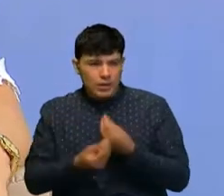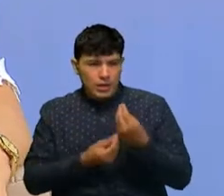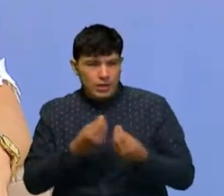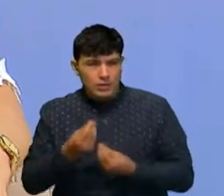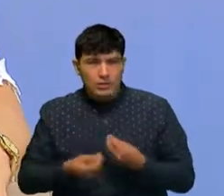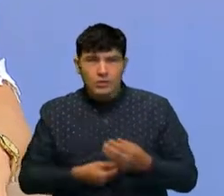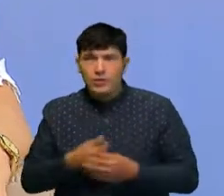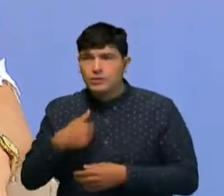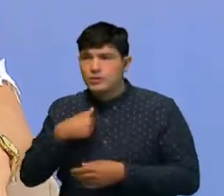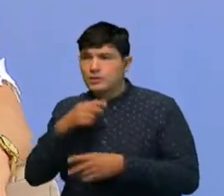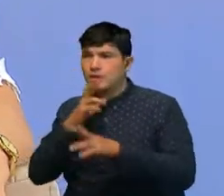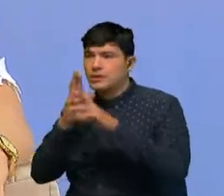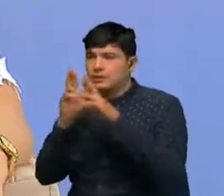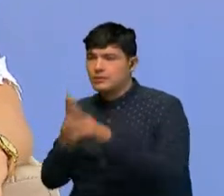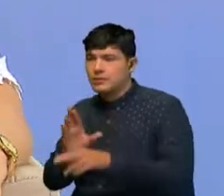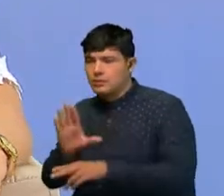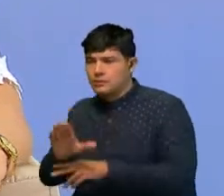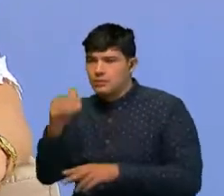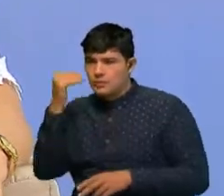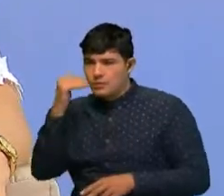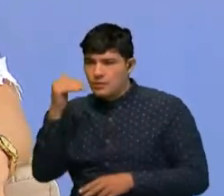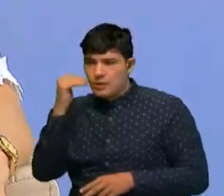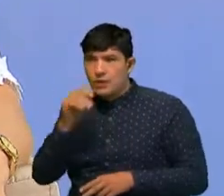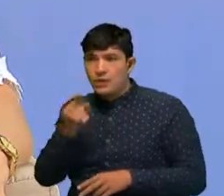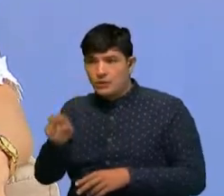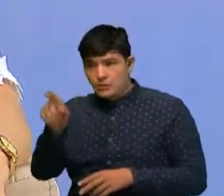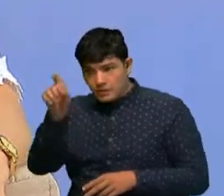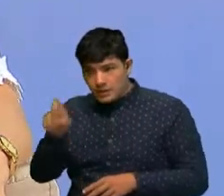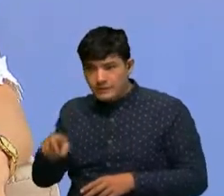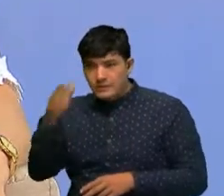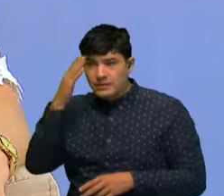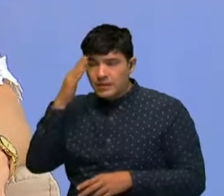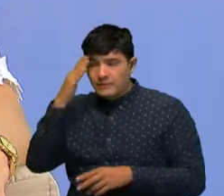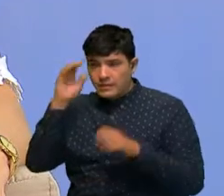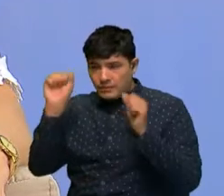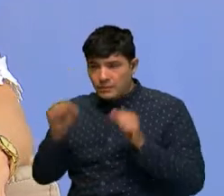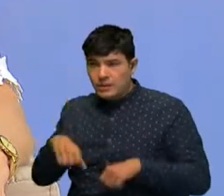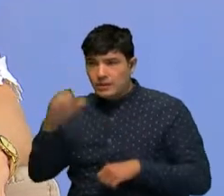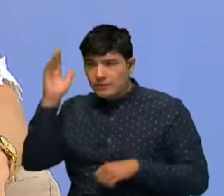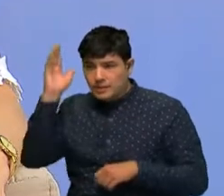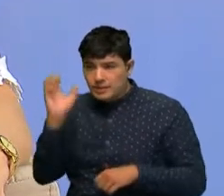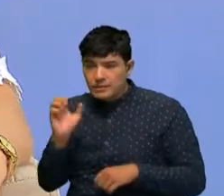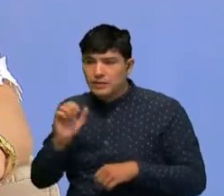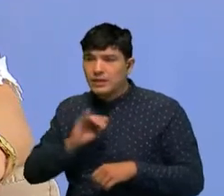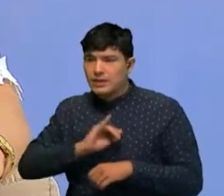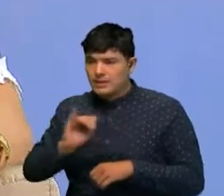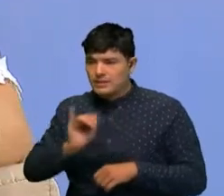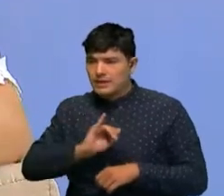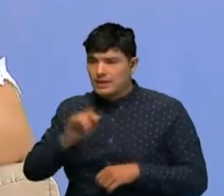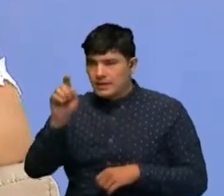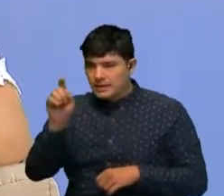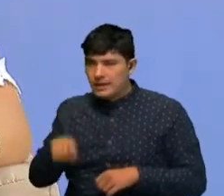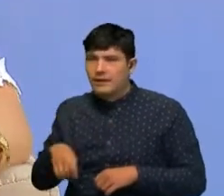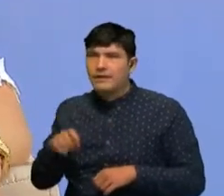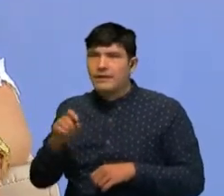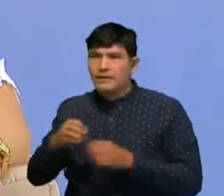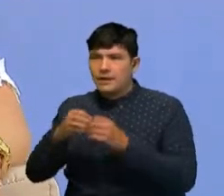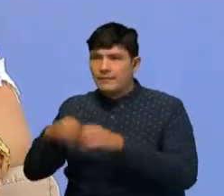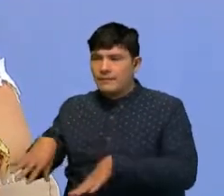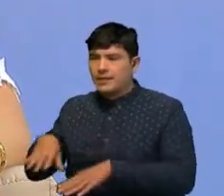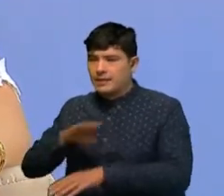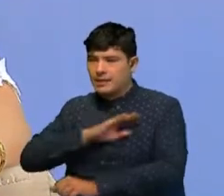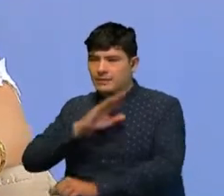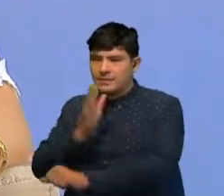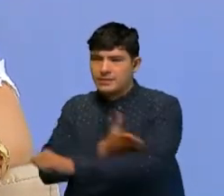Bueno, le respondo a la televidente. Tenga en cuenta que uno para pensionarse por invalidez tiene que tener una pérdida de